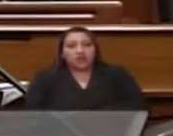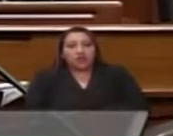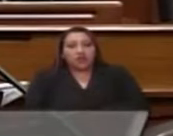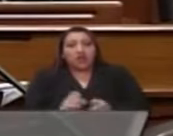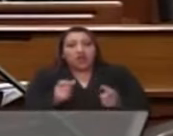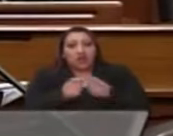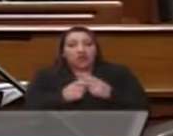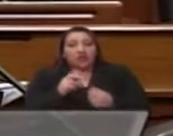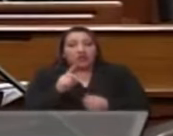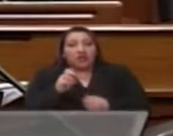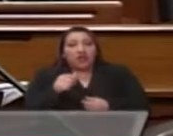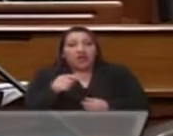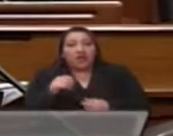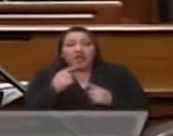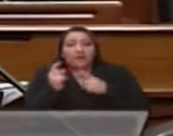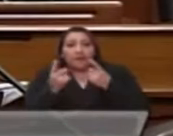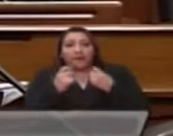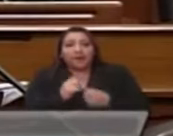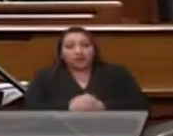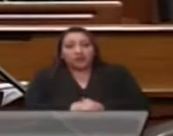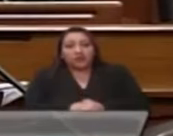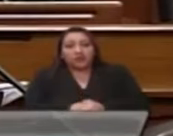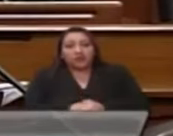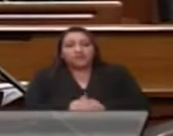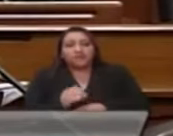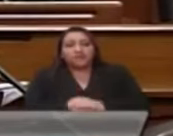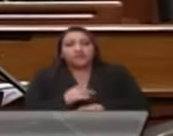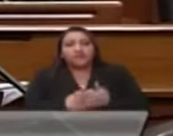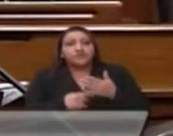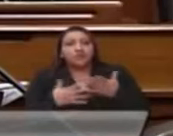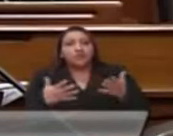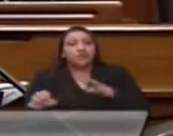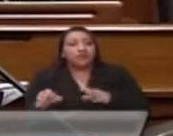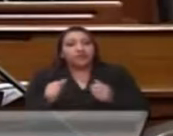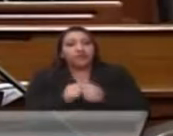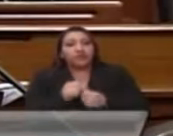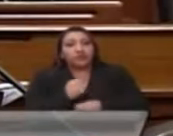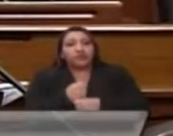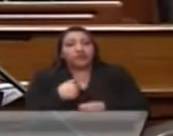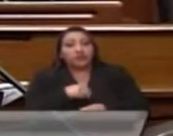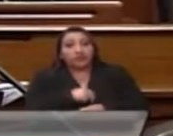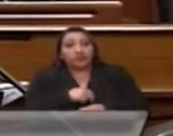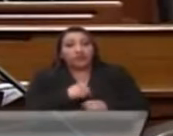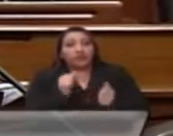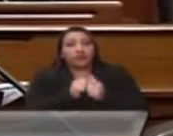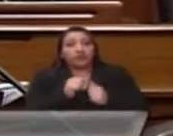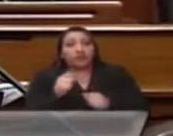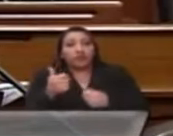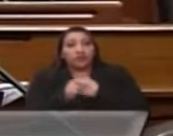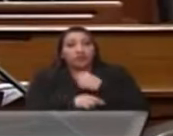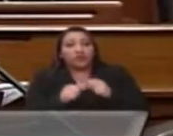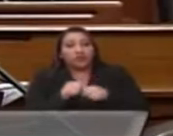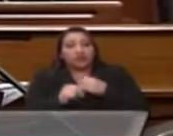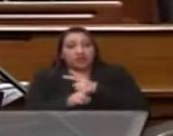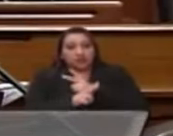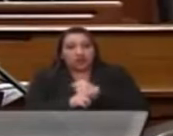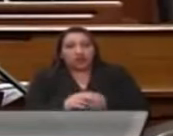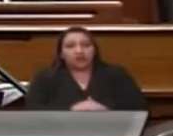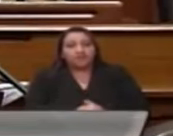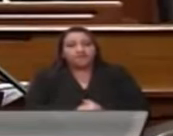El congresista del Águila nos pregunta también sobre qué medidas se van a adoptar con respecto a nuestros connacionales en